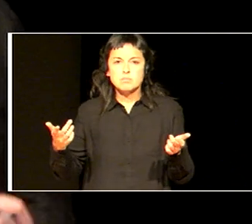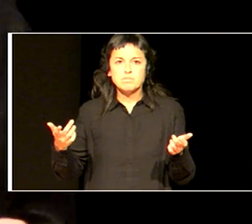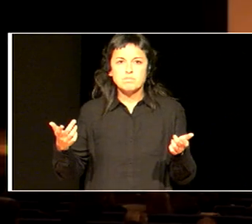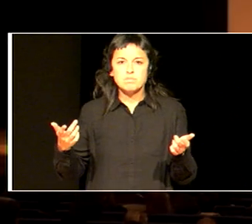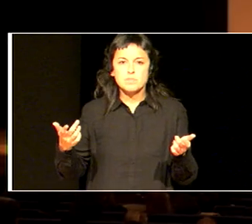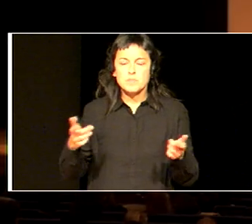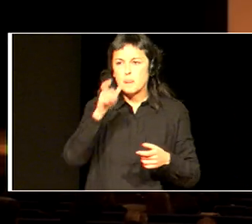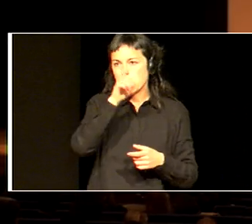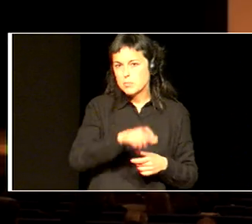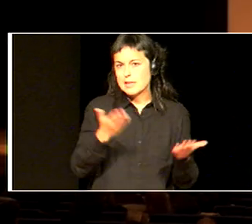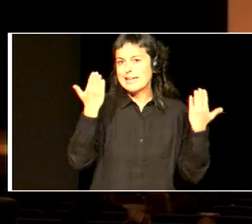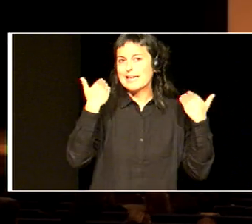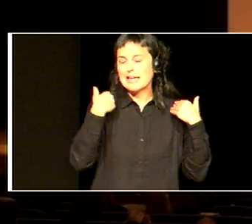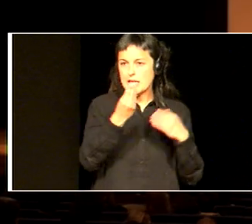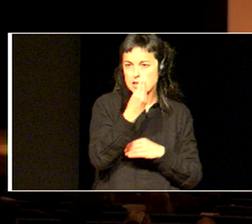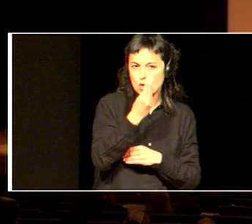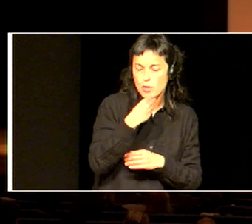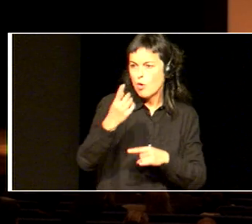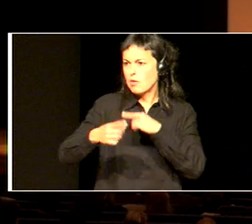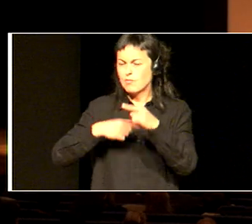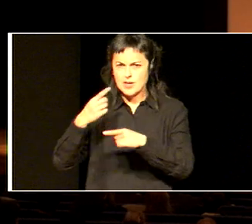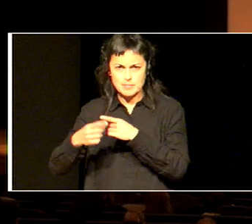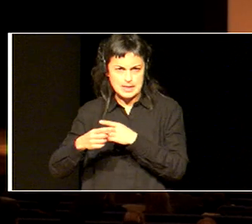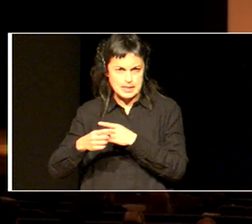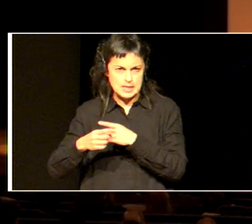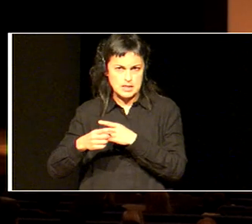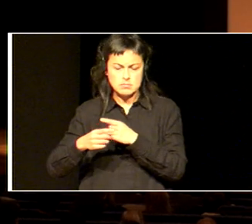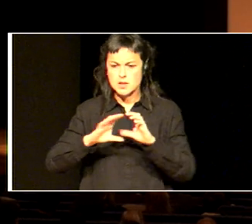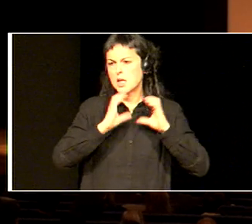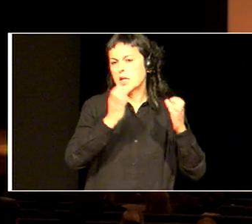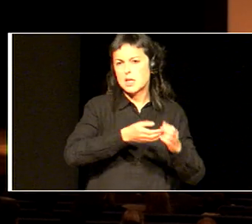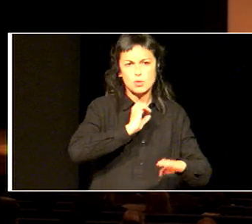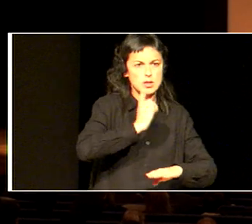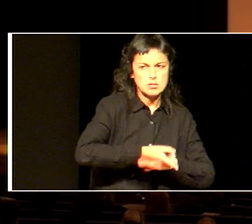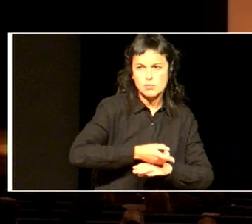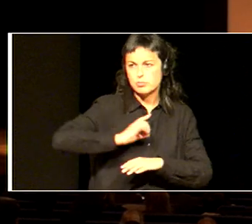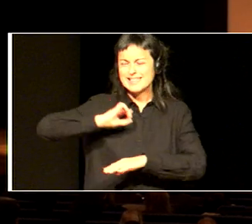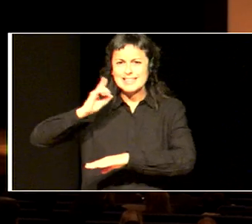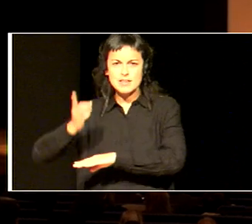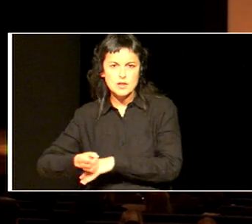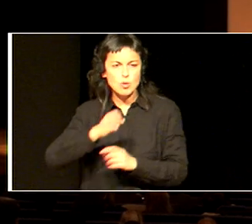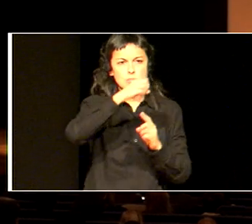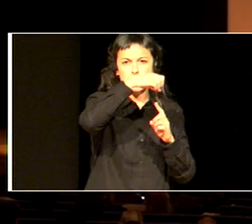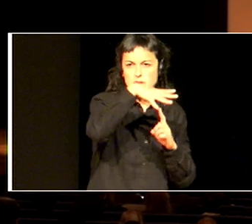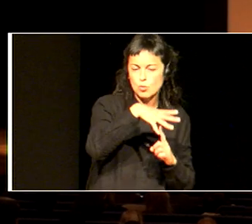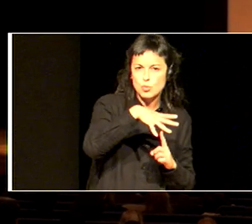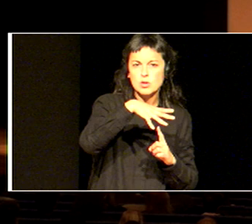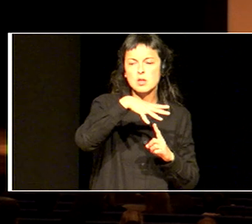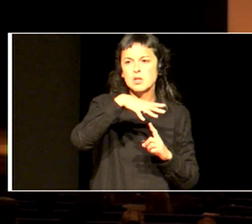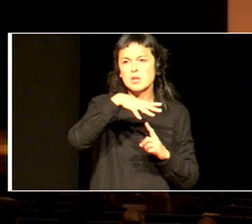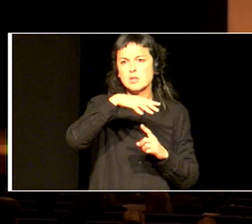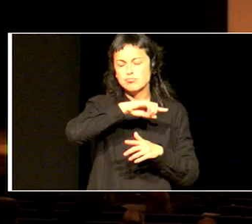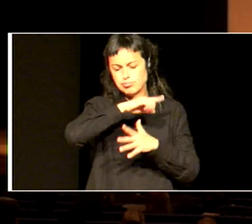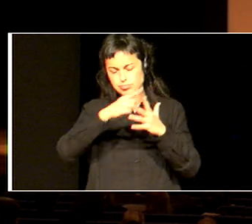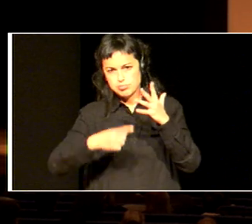la encargada de comedor, por las familias, lógicamente, el equipo directivo, dirección, berritxegune, y si fuera necesario,